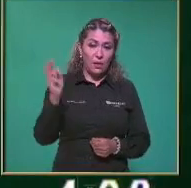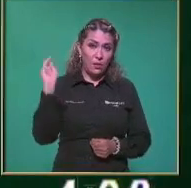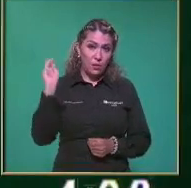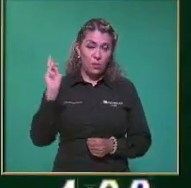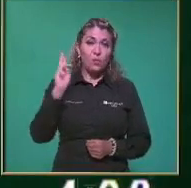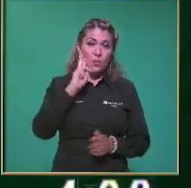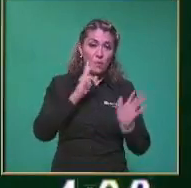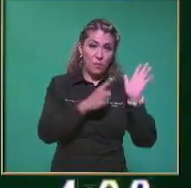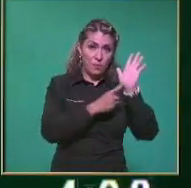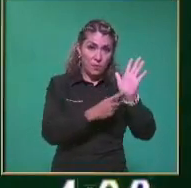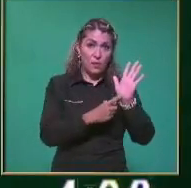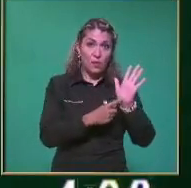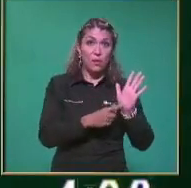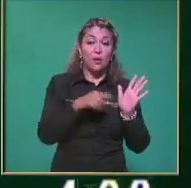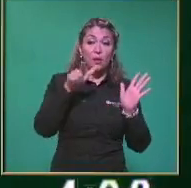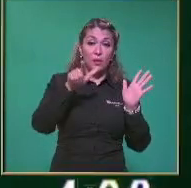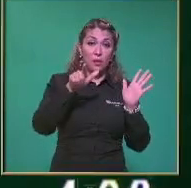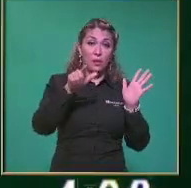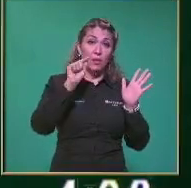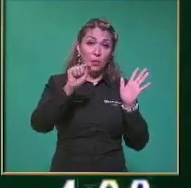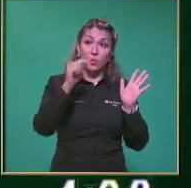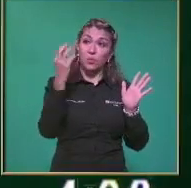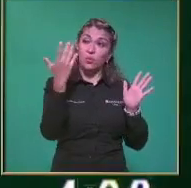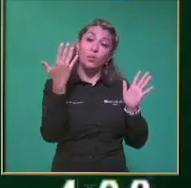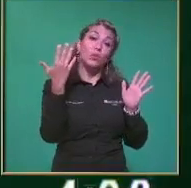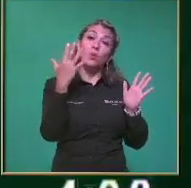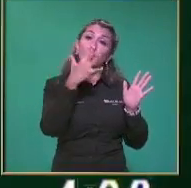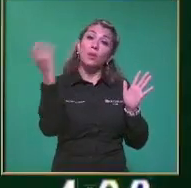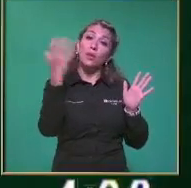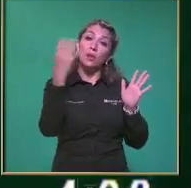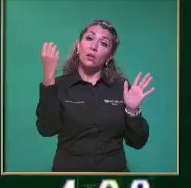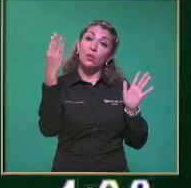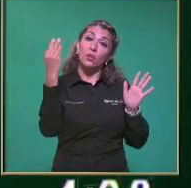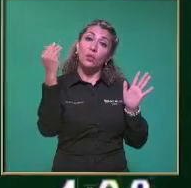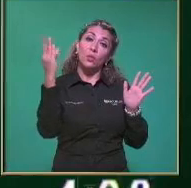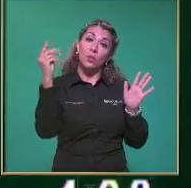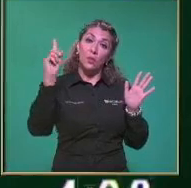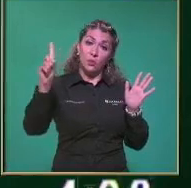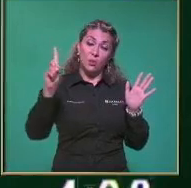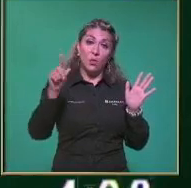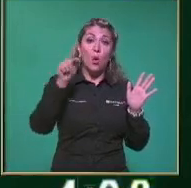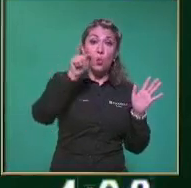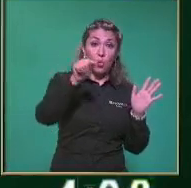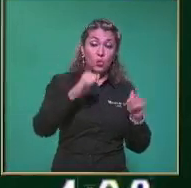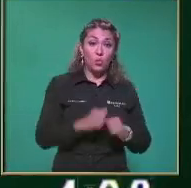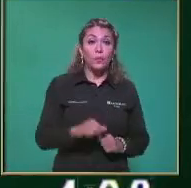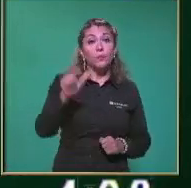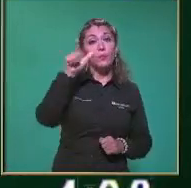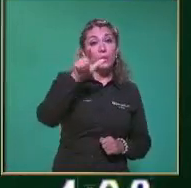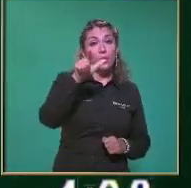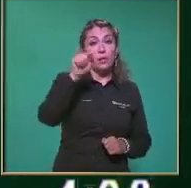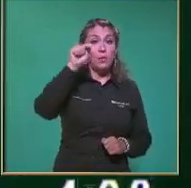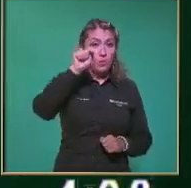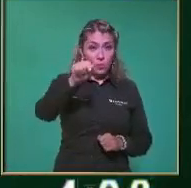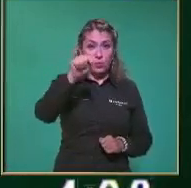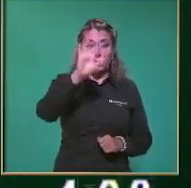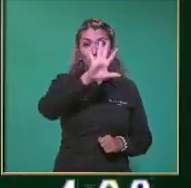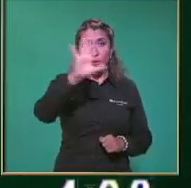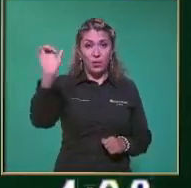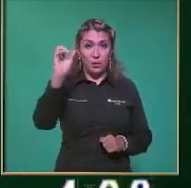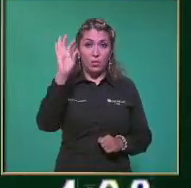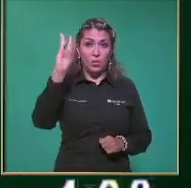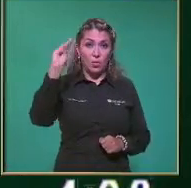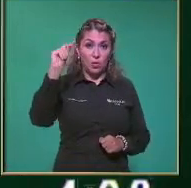cantidad que es 17.591 y viene el punto en medio, bueno, entre el 17 y el